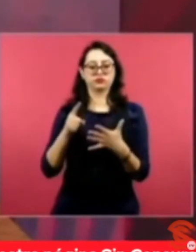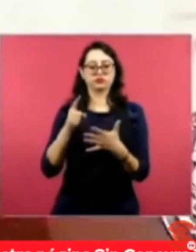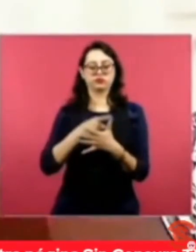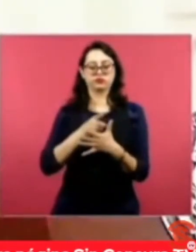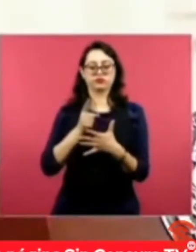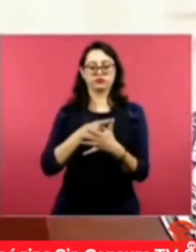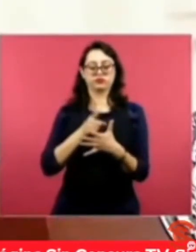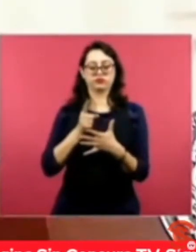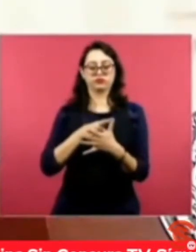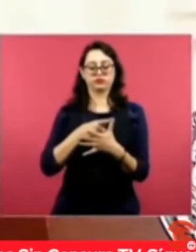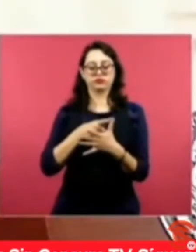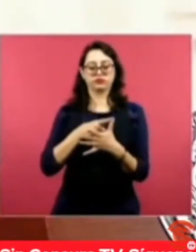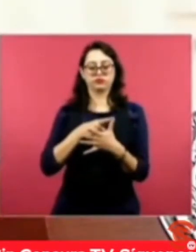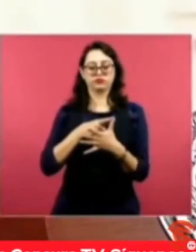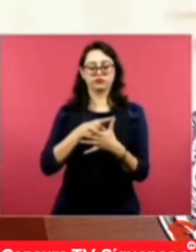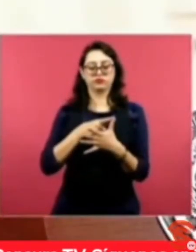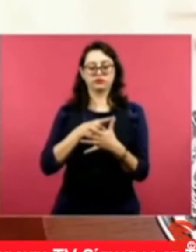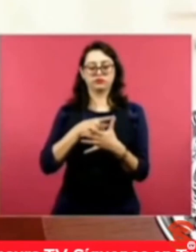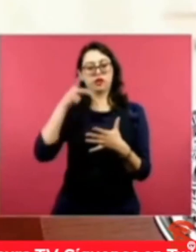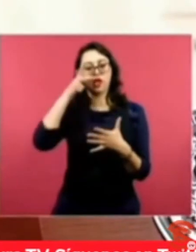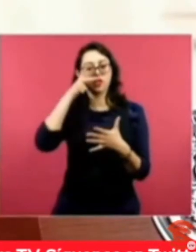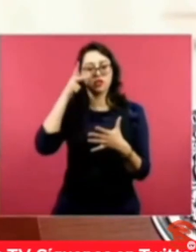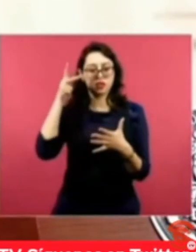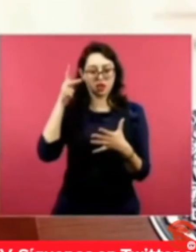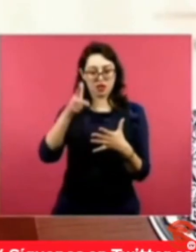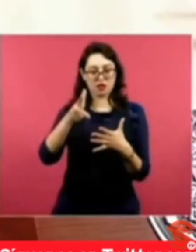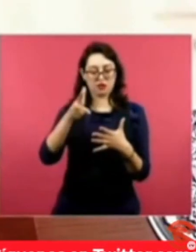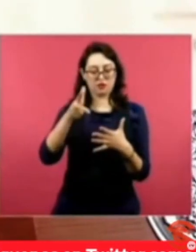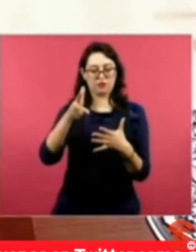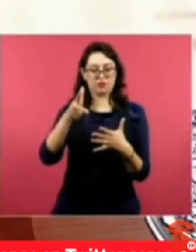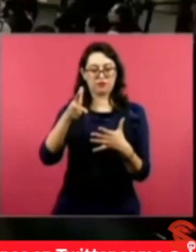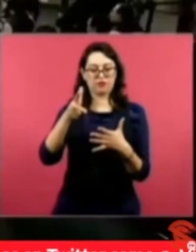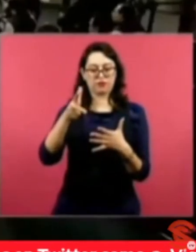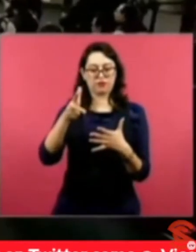Quinto lugar en reducción de pobreza, Hidalgo.